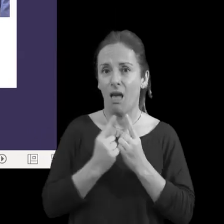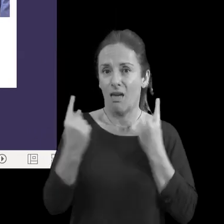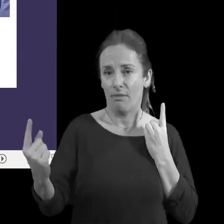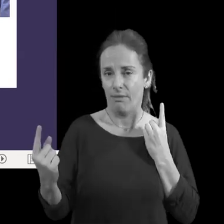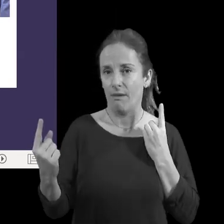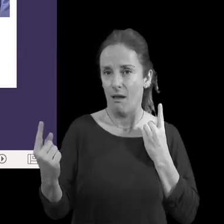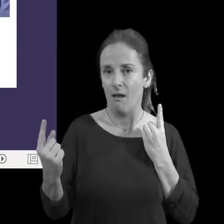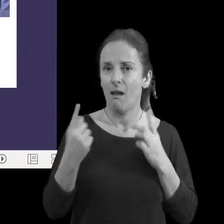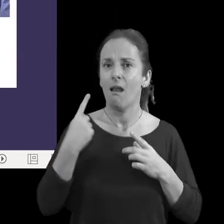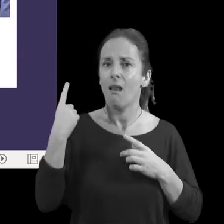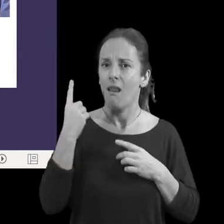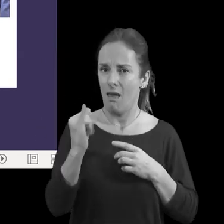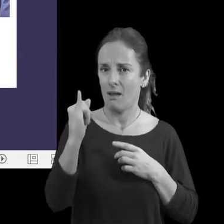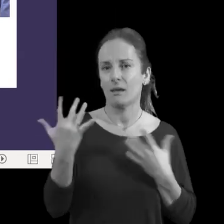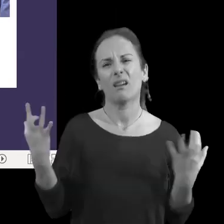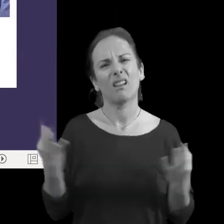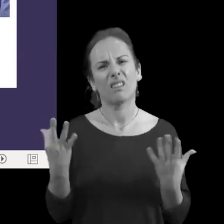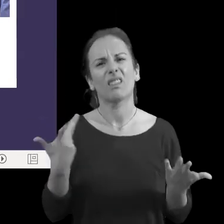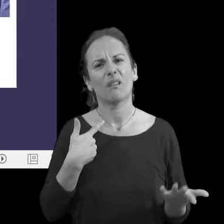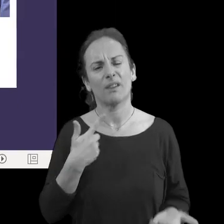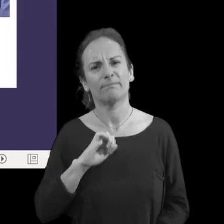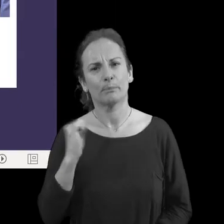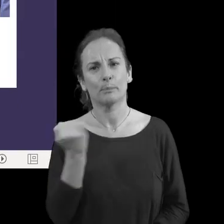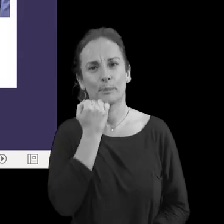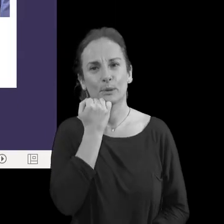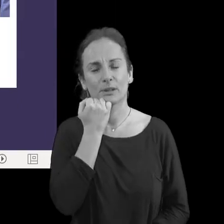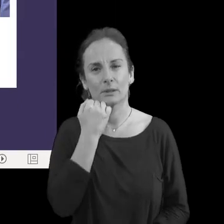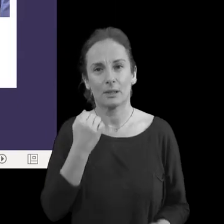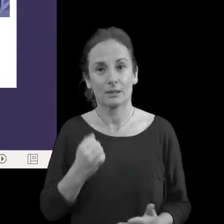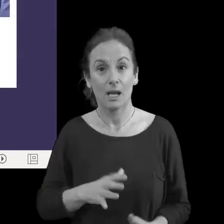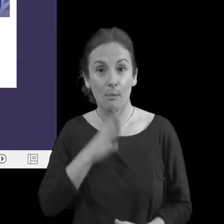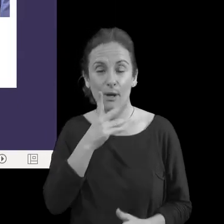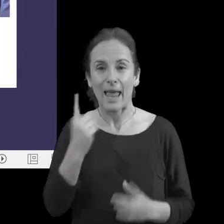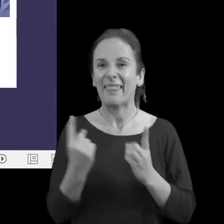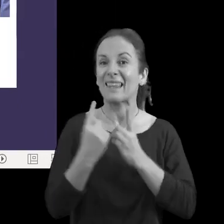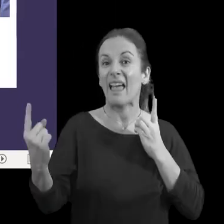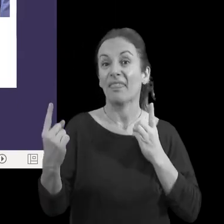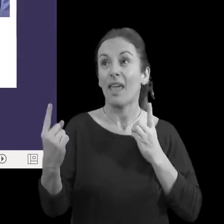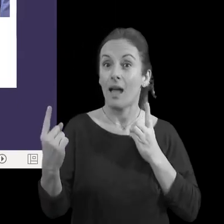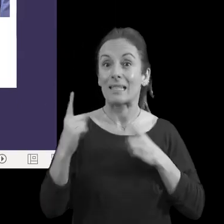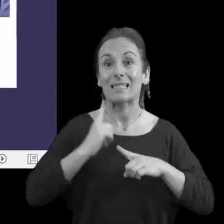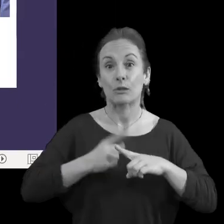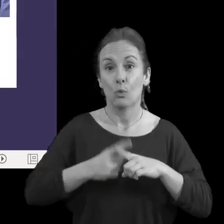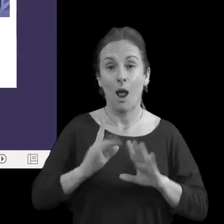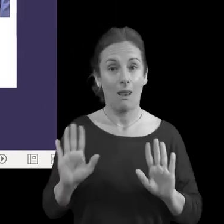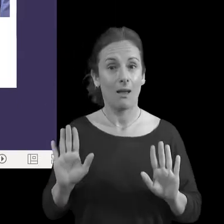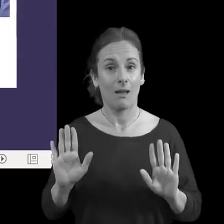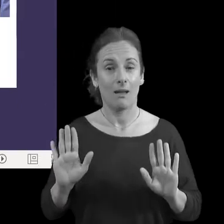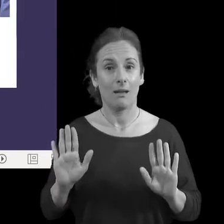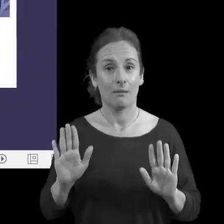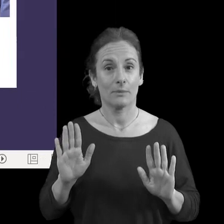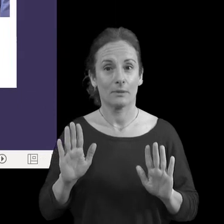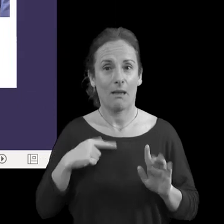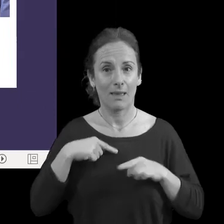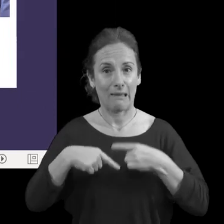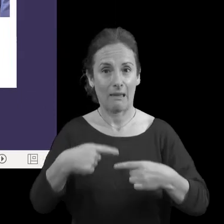¿no? Y tenemos que seguir analizando como colectivo porque hay toda una distancia sexual, podríamos decir, ¿no? Que es la que vivimos en